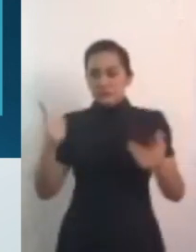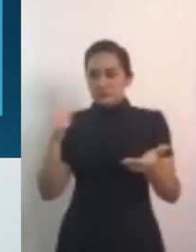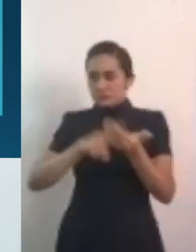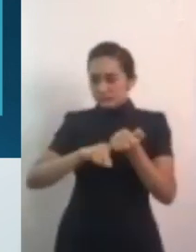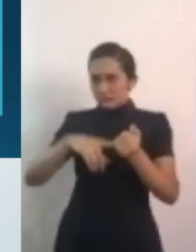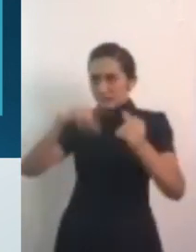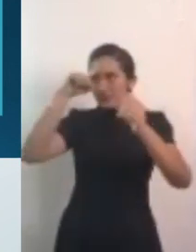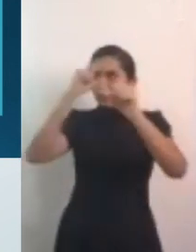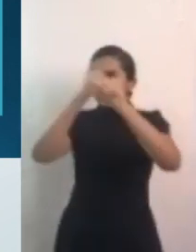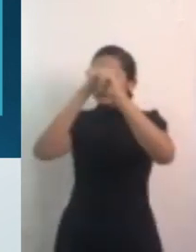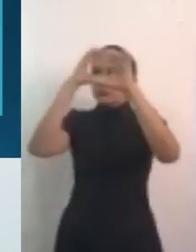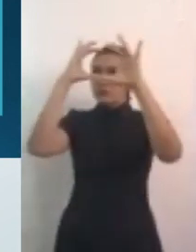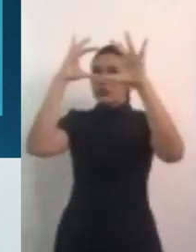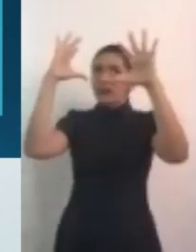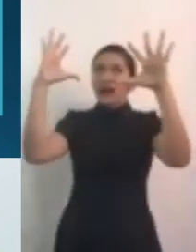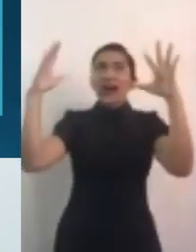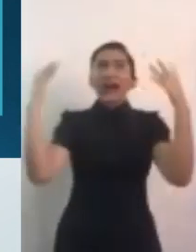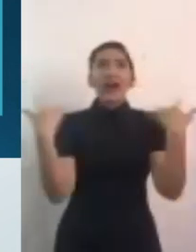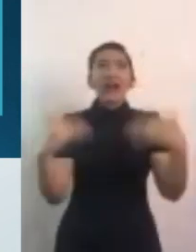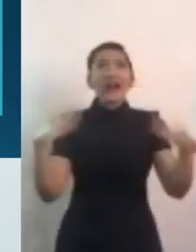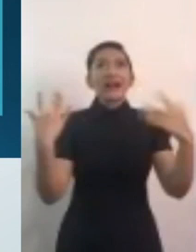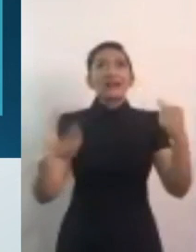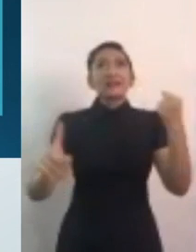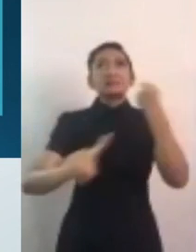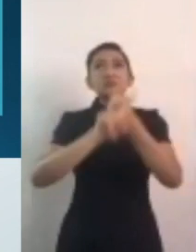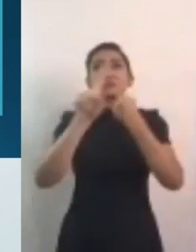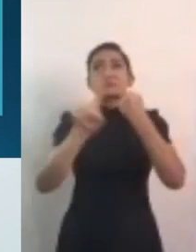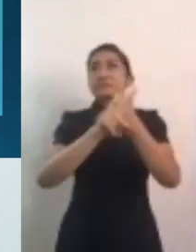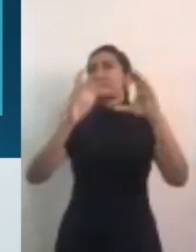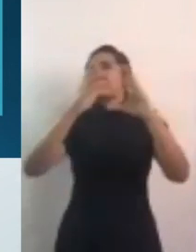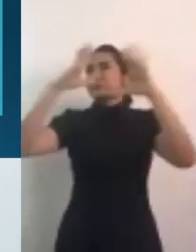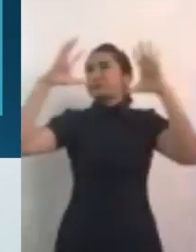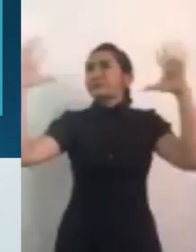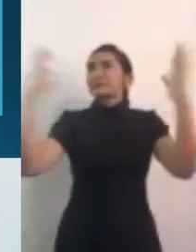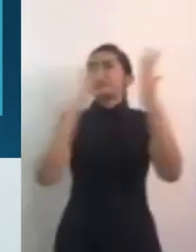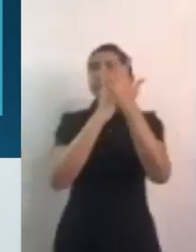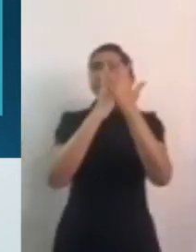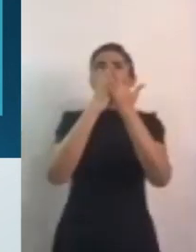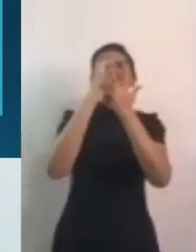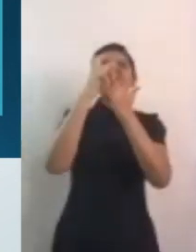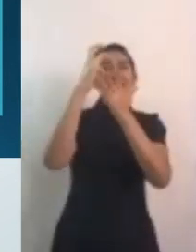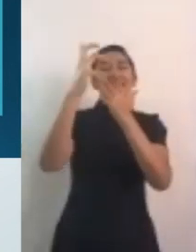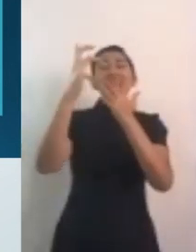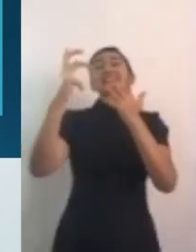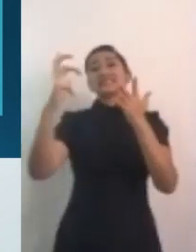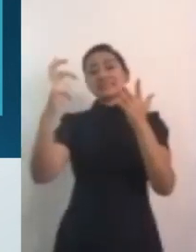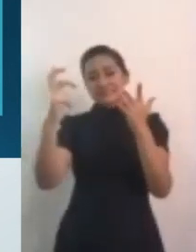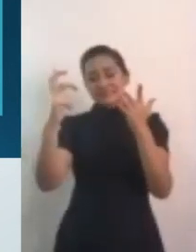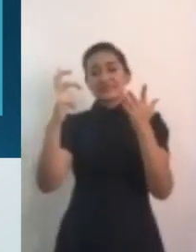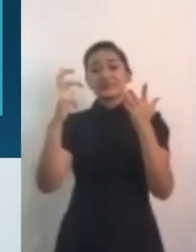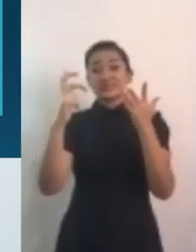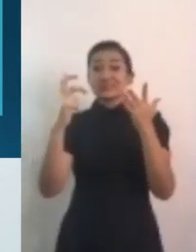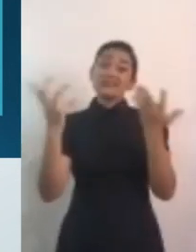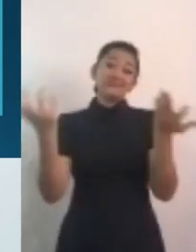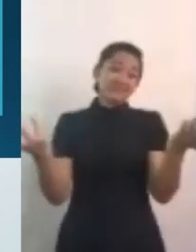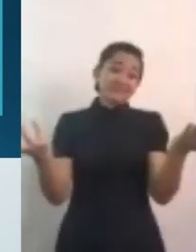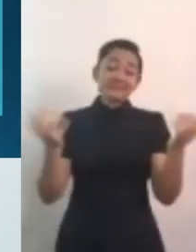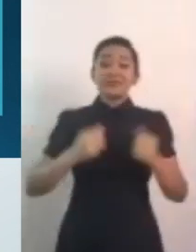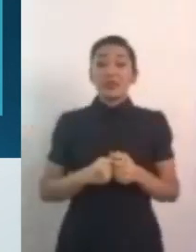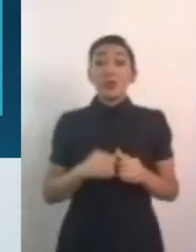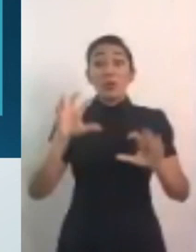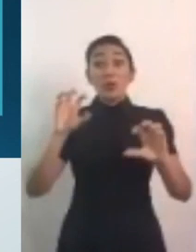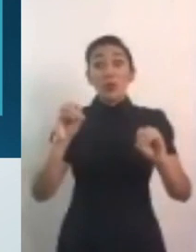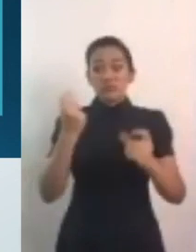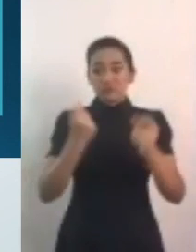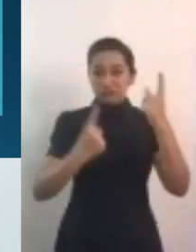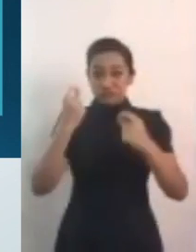peores escenarios posibles, que naturalmente afecta mucho la forma en que se adapta, y también puede desarrollar